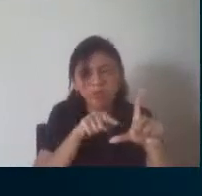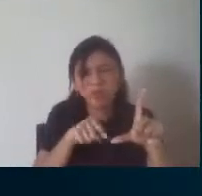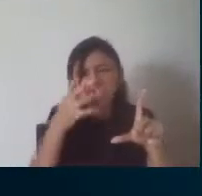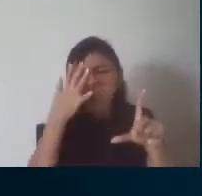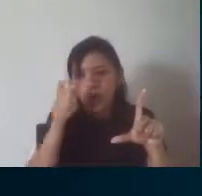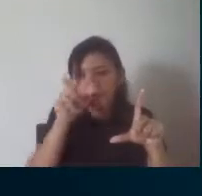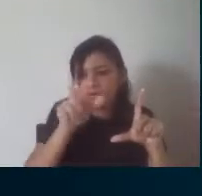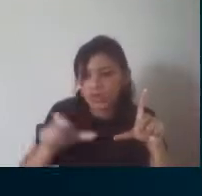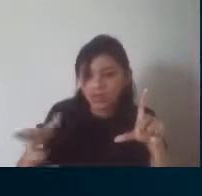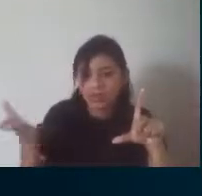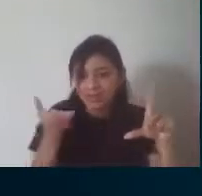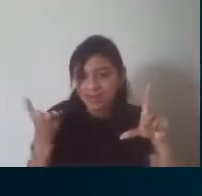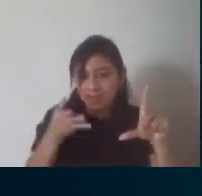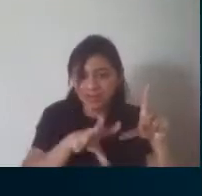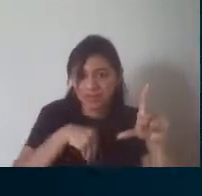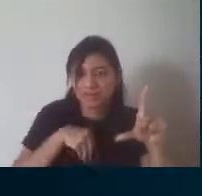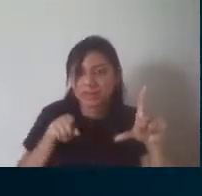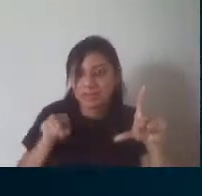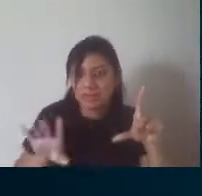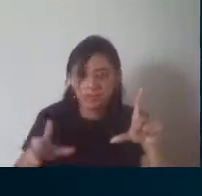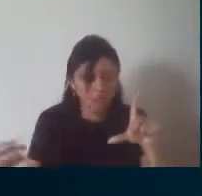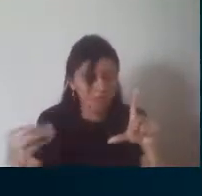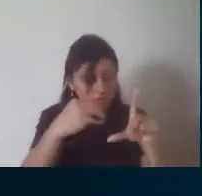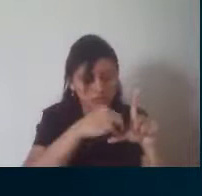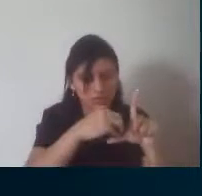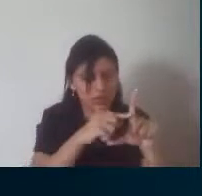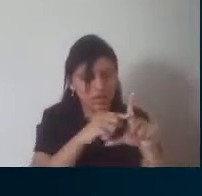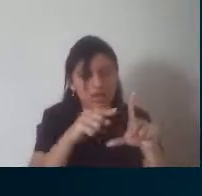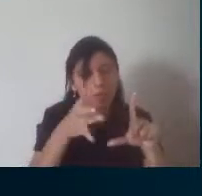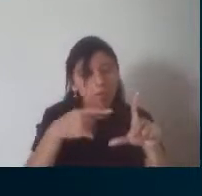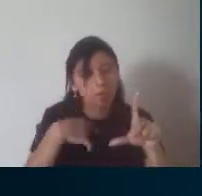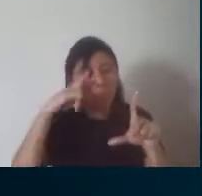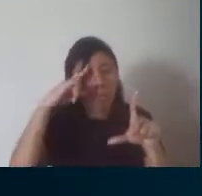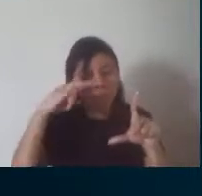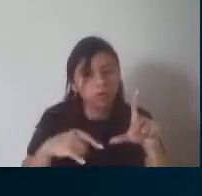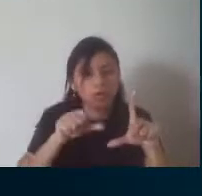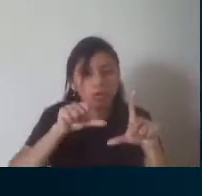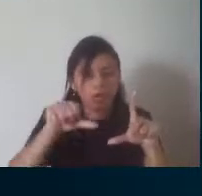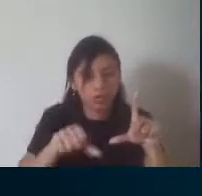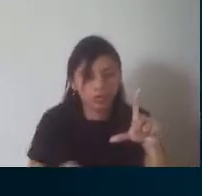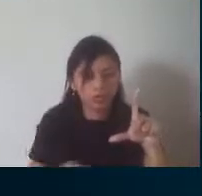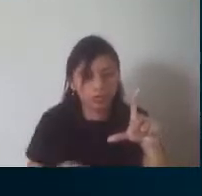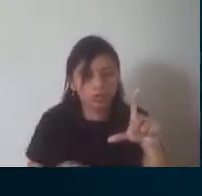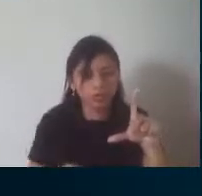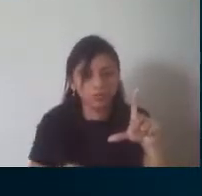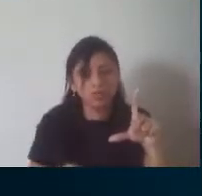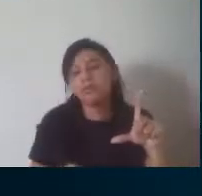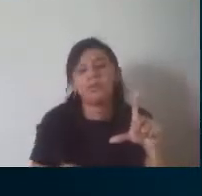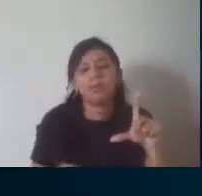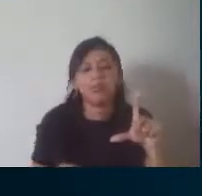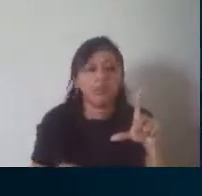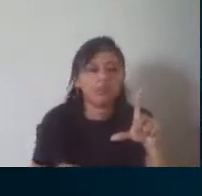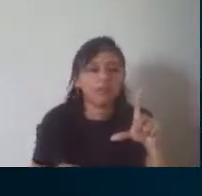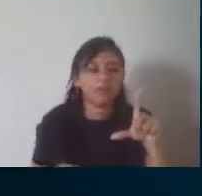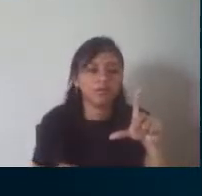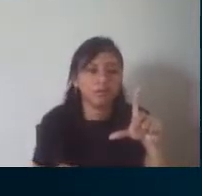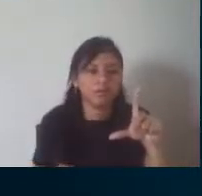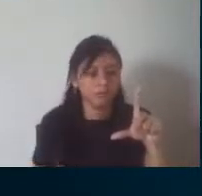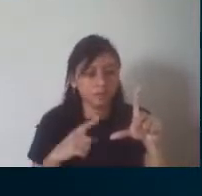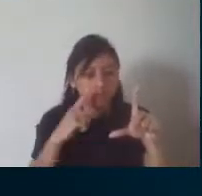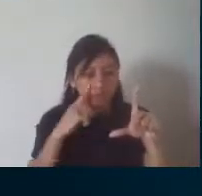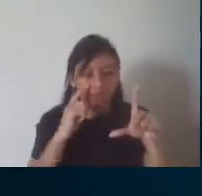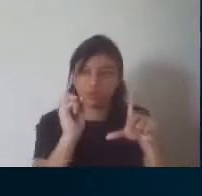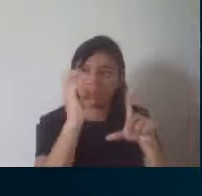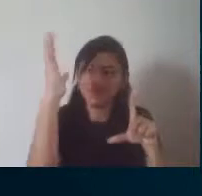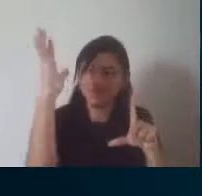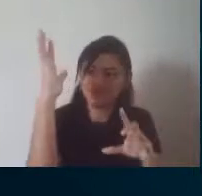izquierda se va a encontrar la información del transformador como el circuito al que pertenece, capacidad instalada y cantidad